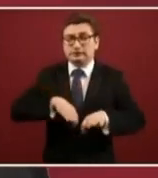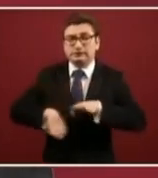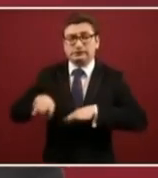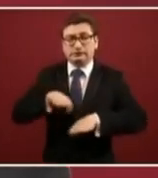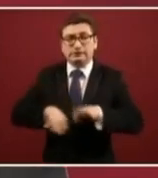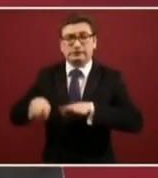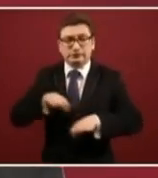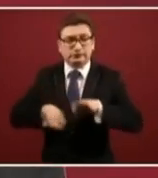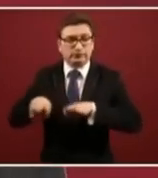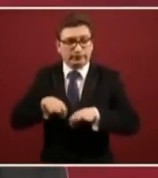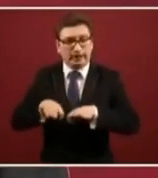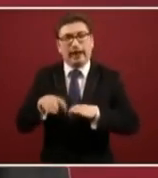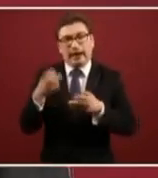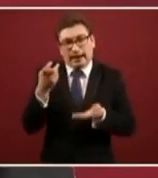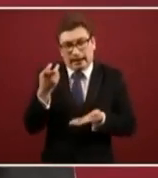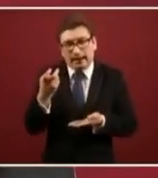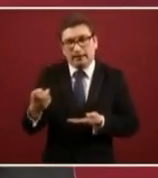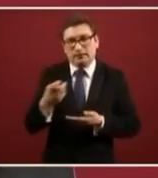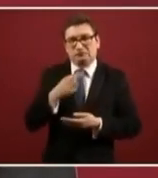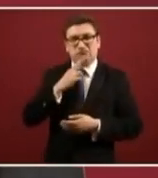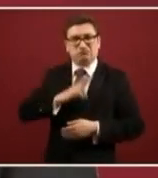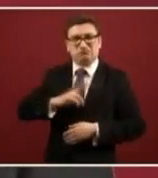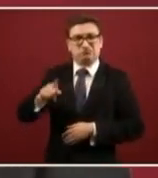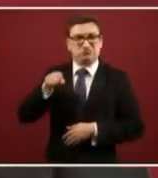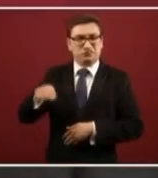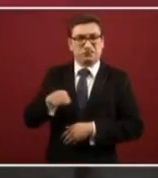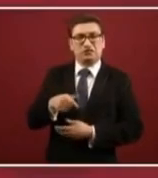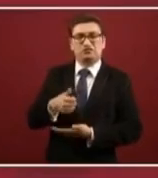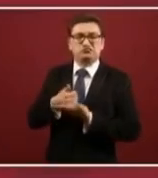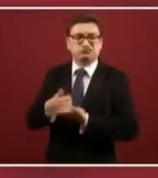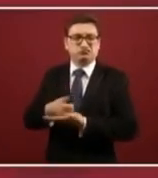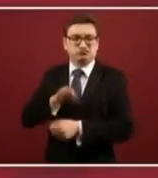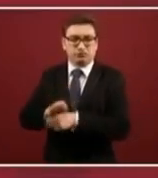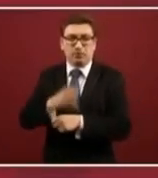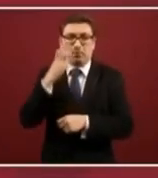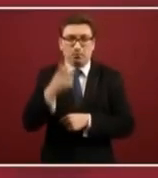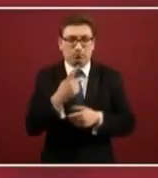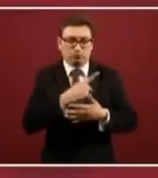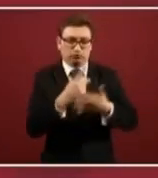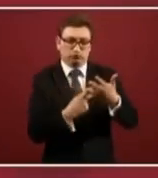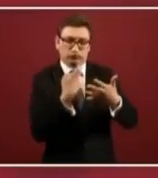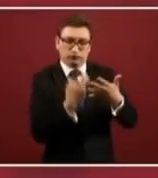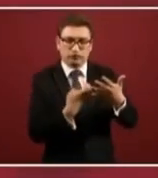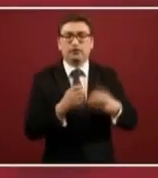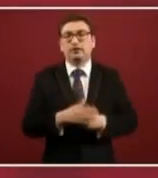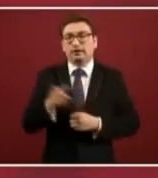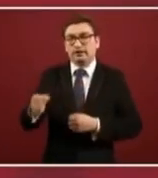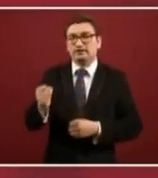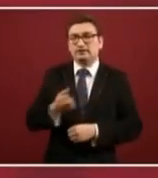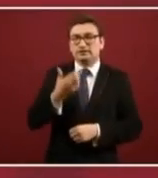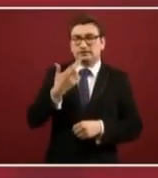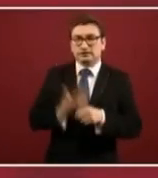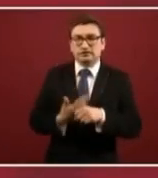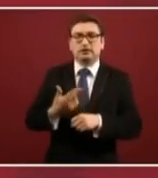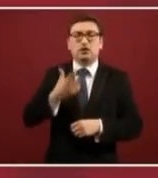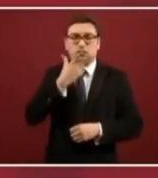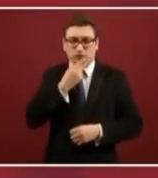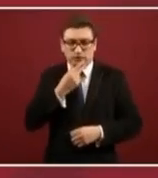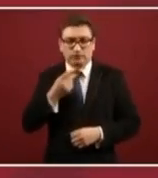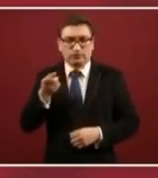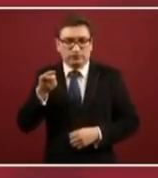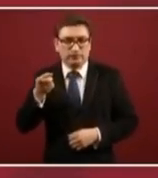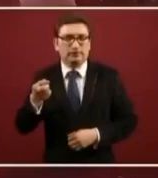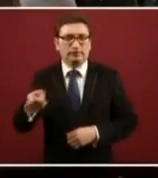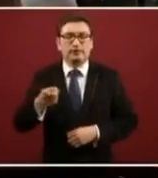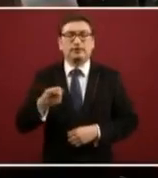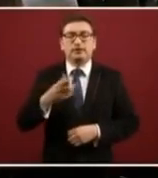y por eso estos programas. El secretario de Agricultura y Desarrollo Rural,